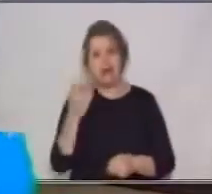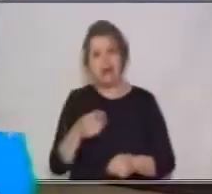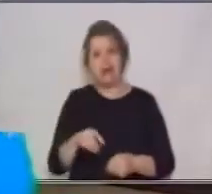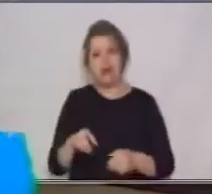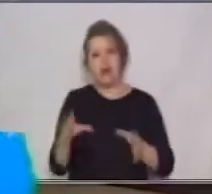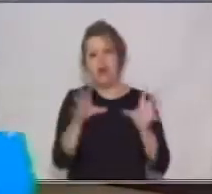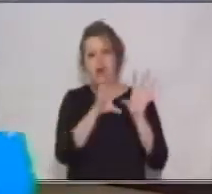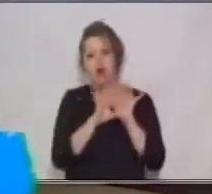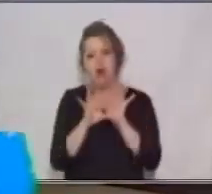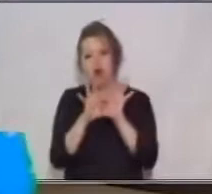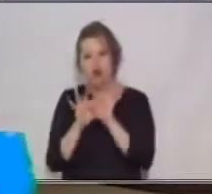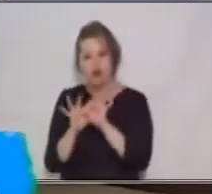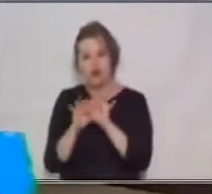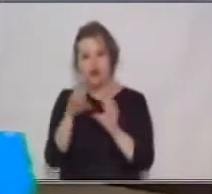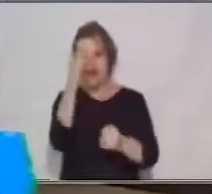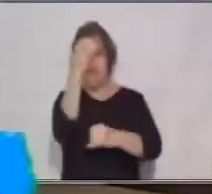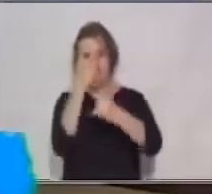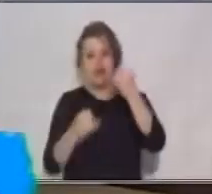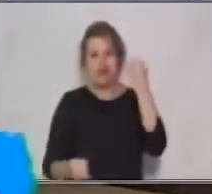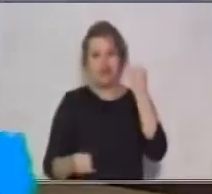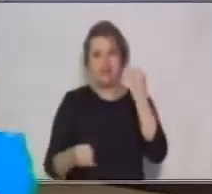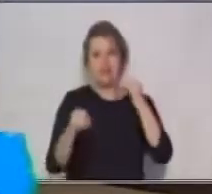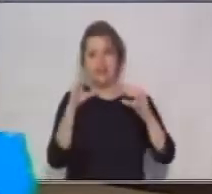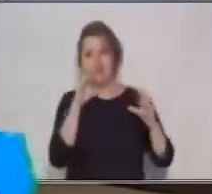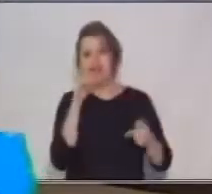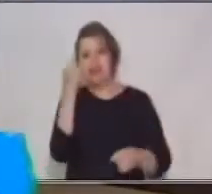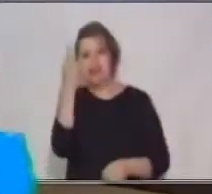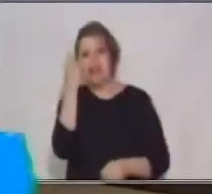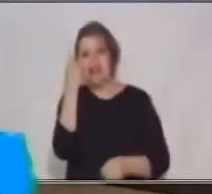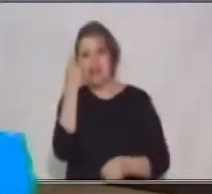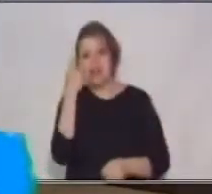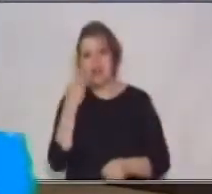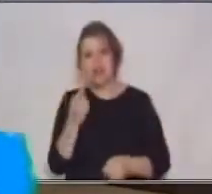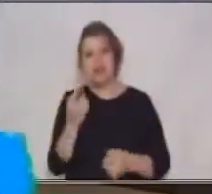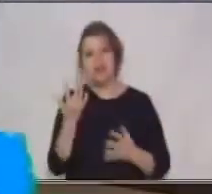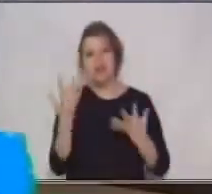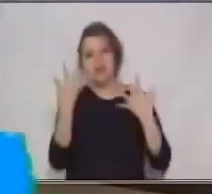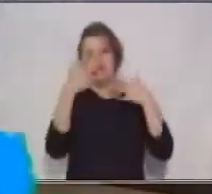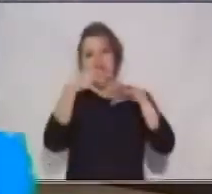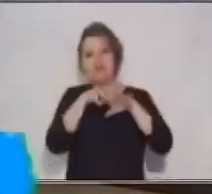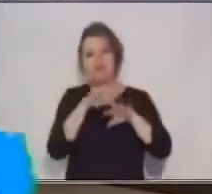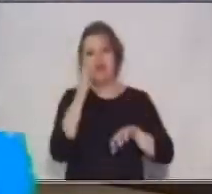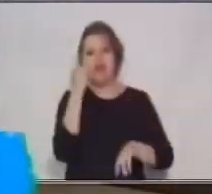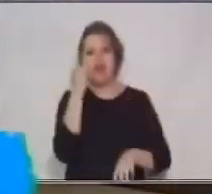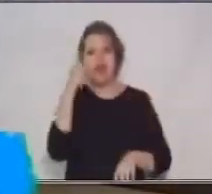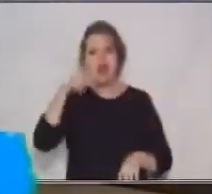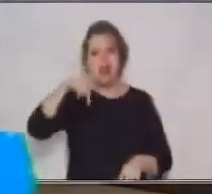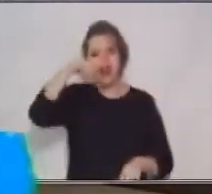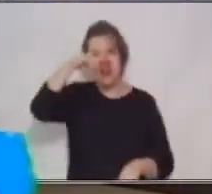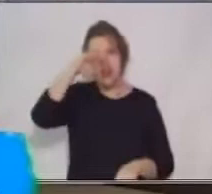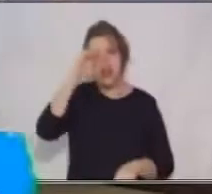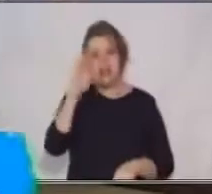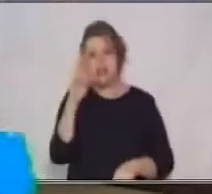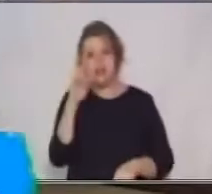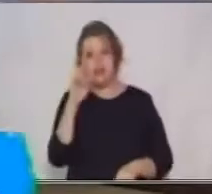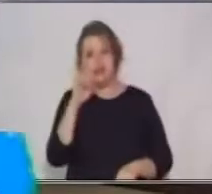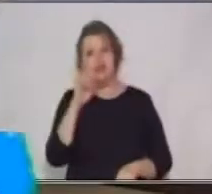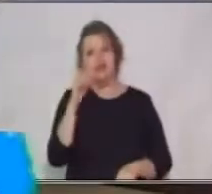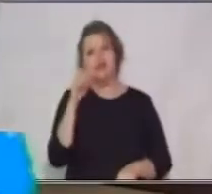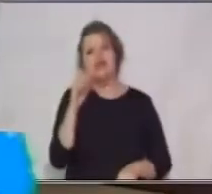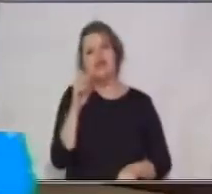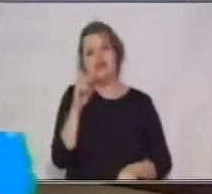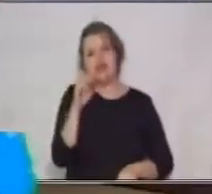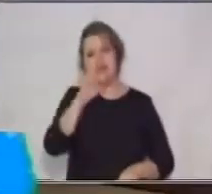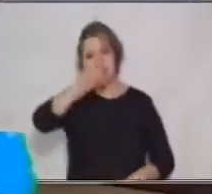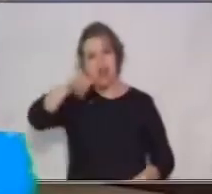conjunción. Y para finalizar podemos hablar de la interjección, que ahora la interjección no se le considera como palabra,